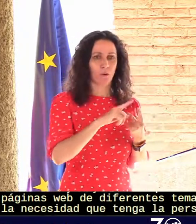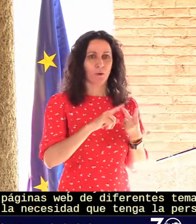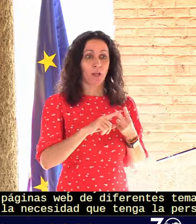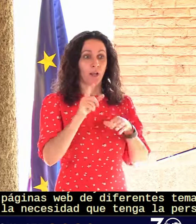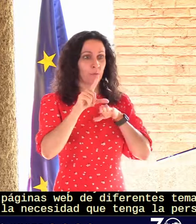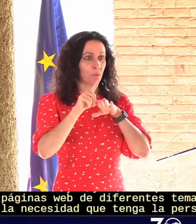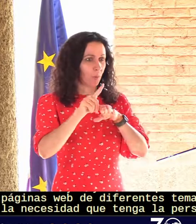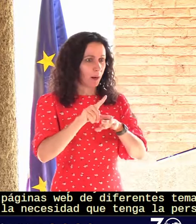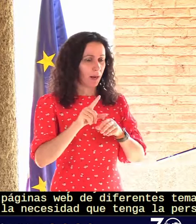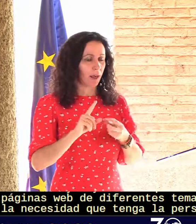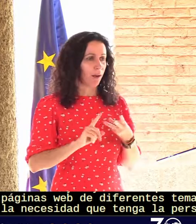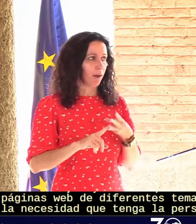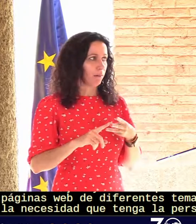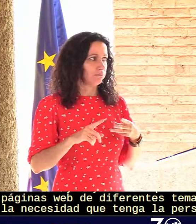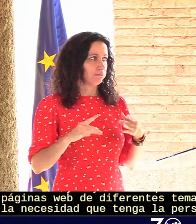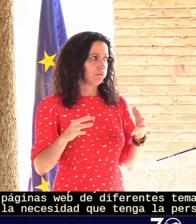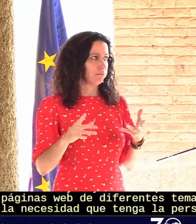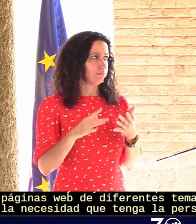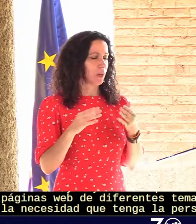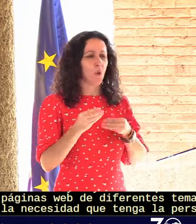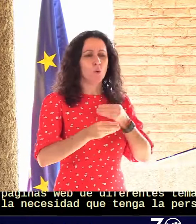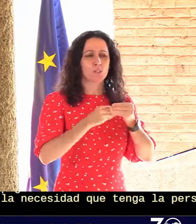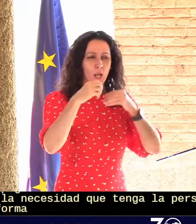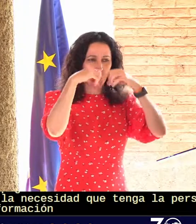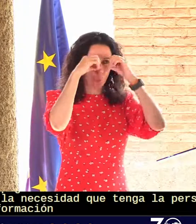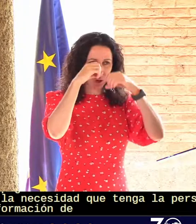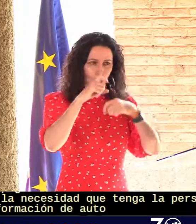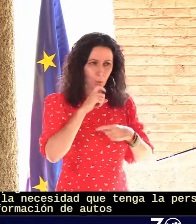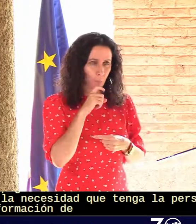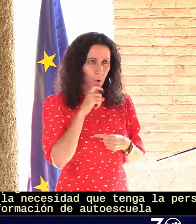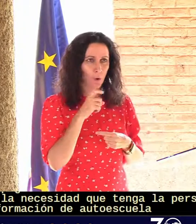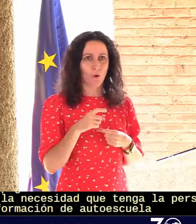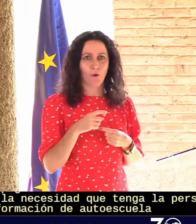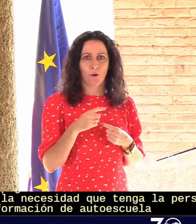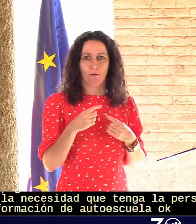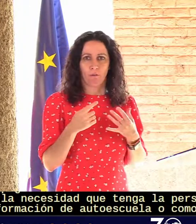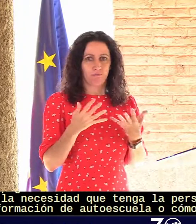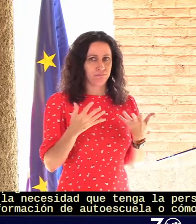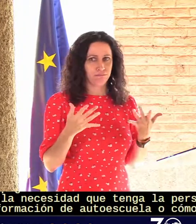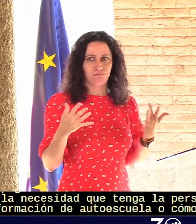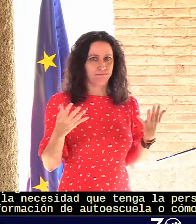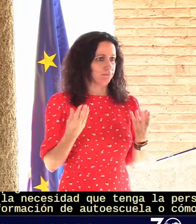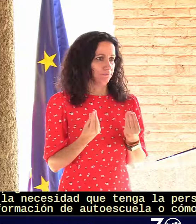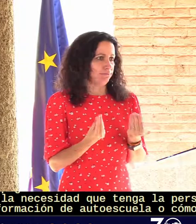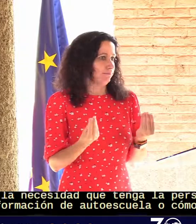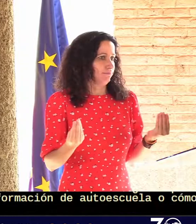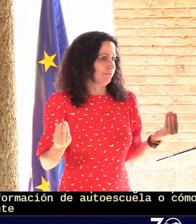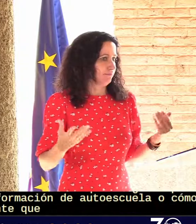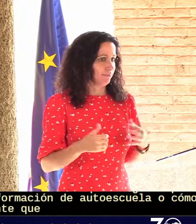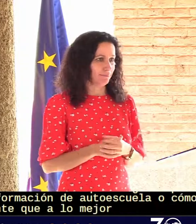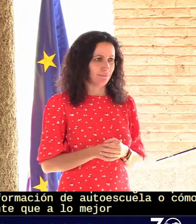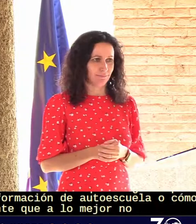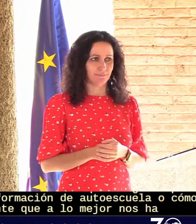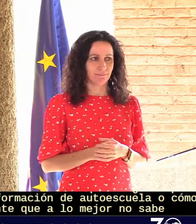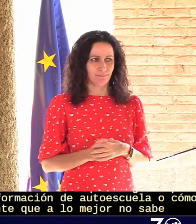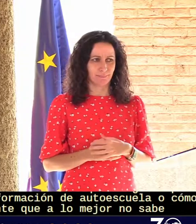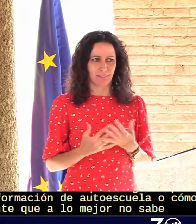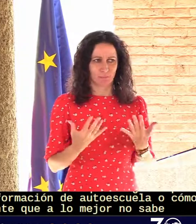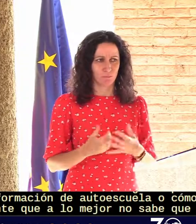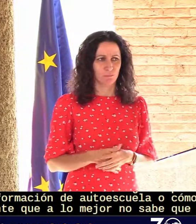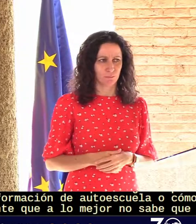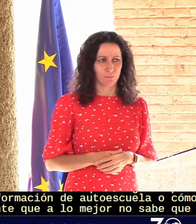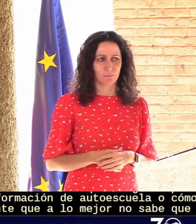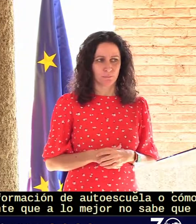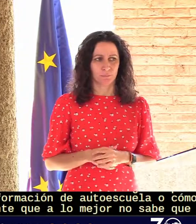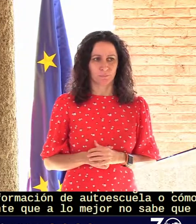sorda hay cuentos eh necesita formación de autoescuela o cómo se utiliza Google que hay gente que a lo mejor no sabe O sea hay